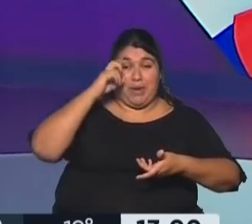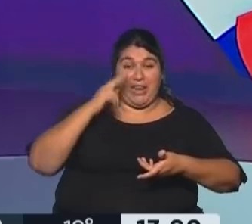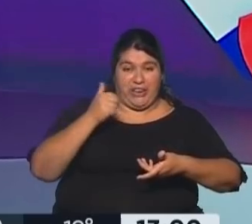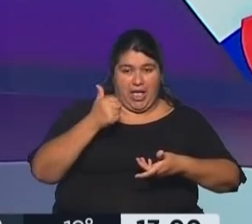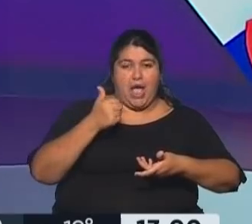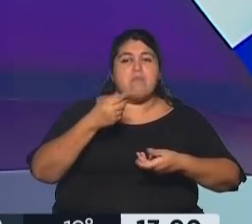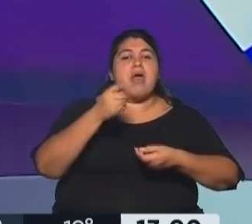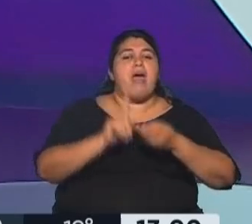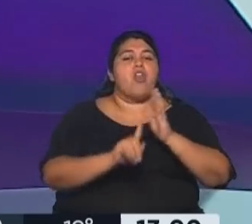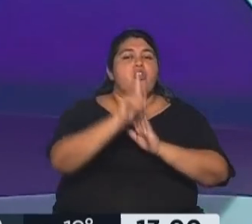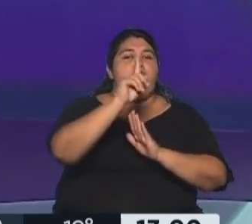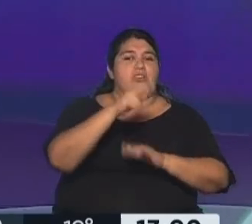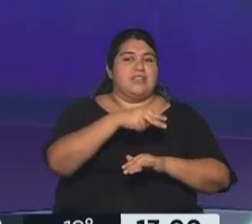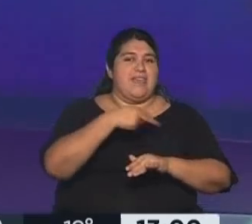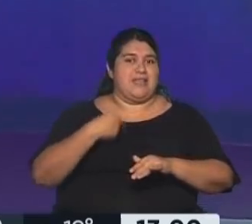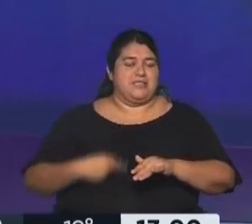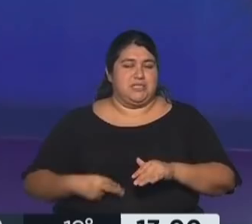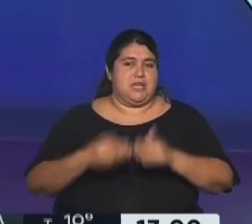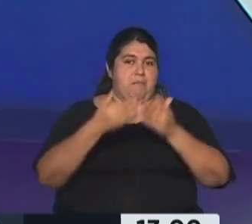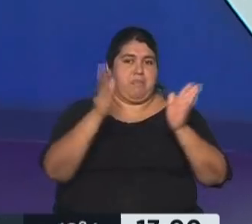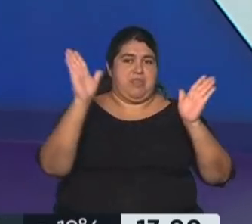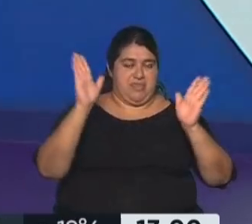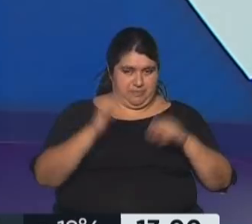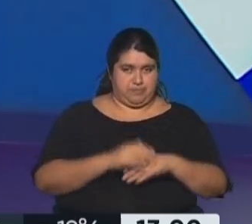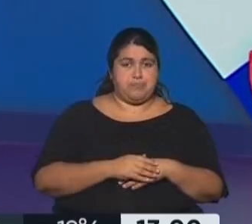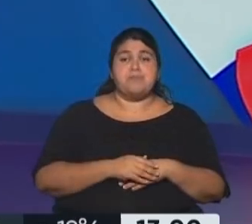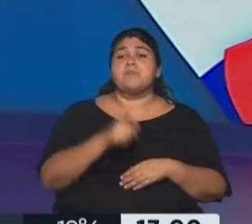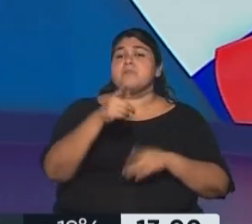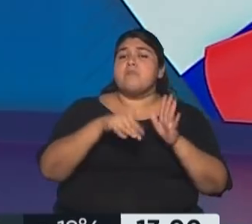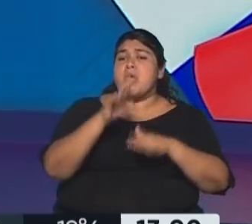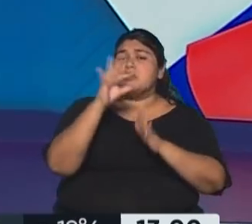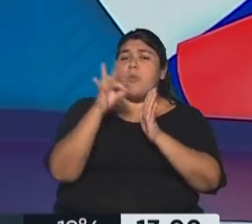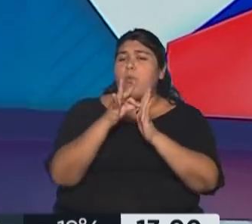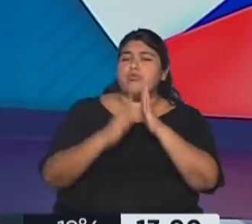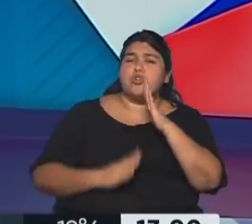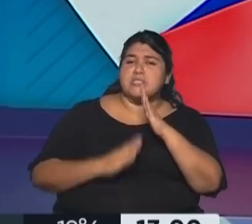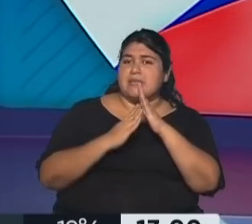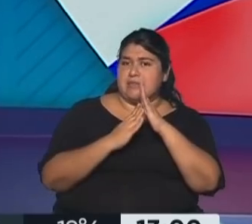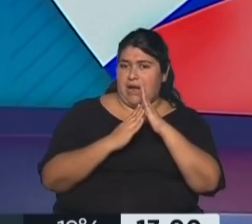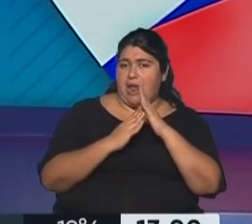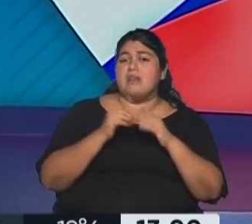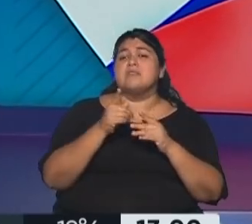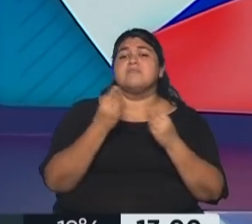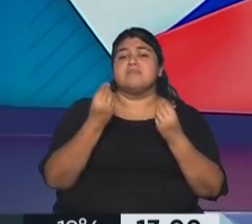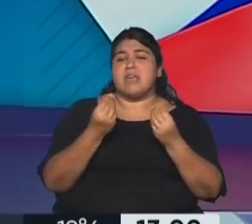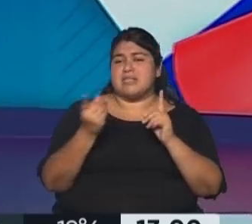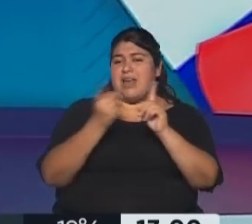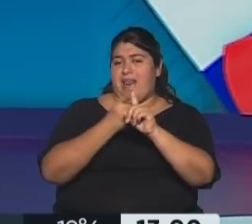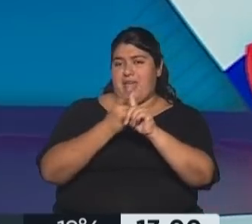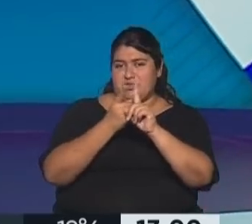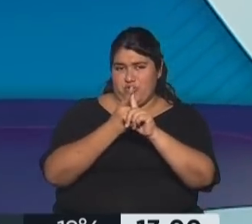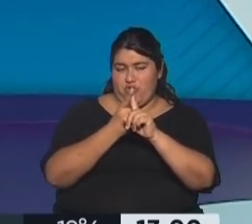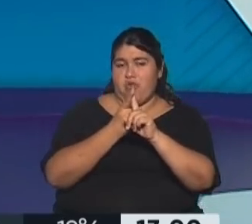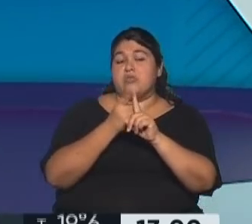norte de China. Y el último punto, ¿no? Es el central justamente de lo que se está hablando y mucho de estas relaciones